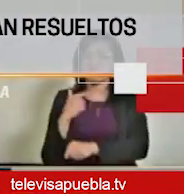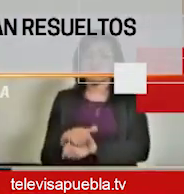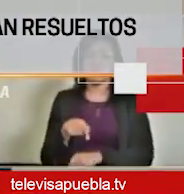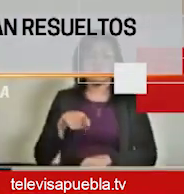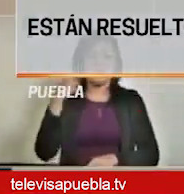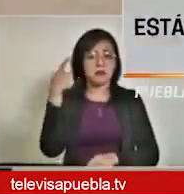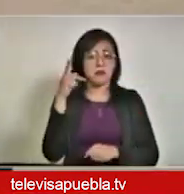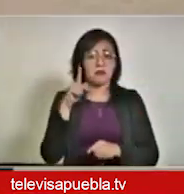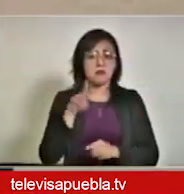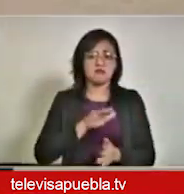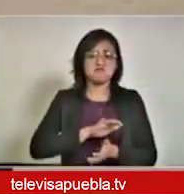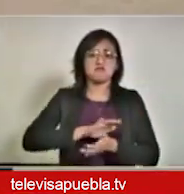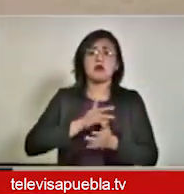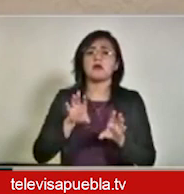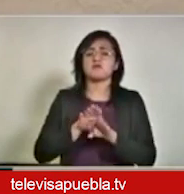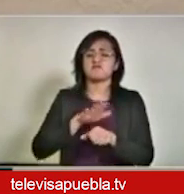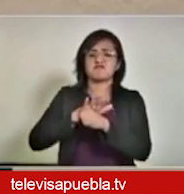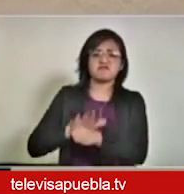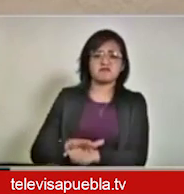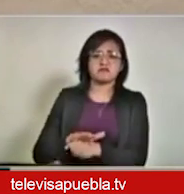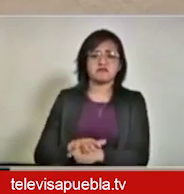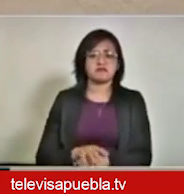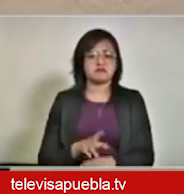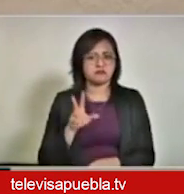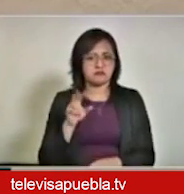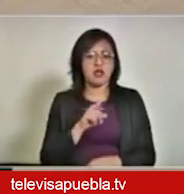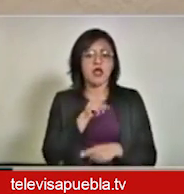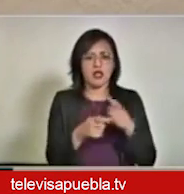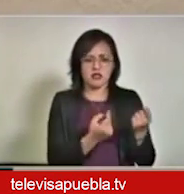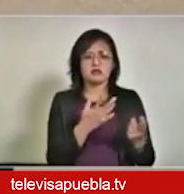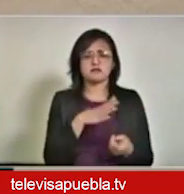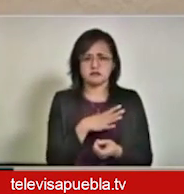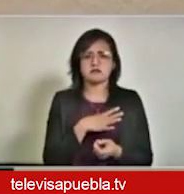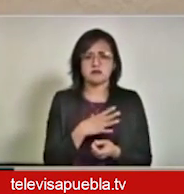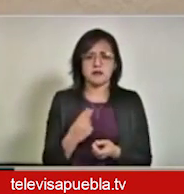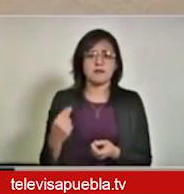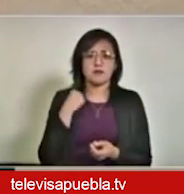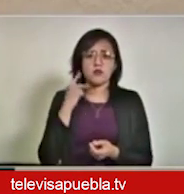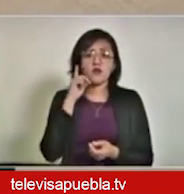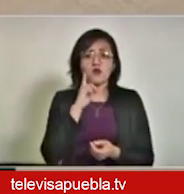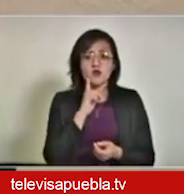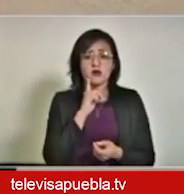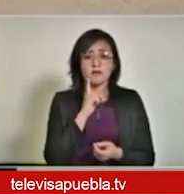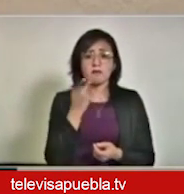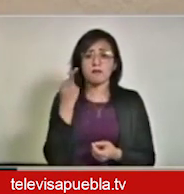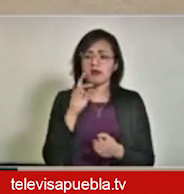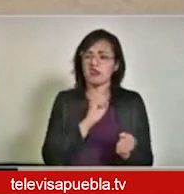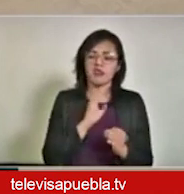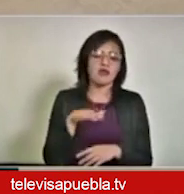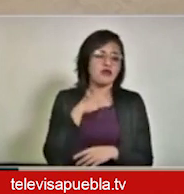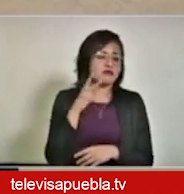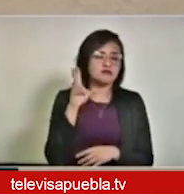no hay impunidad, sí hay casos de feminicidios, pero no hay impunidad.